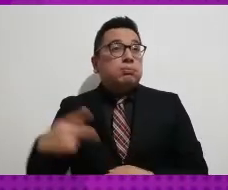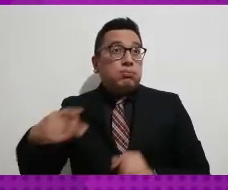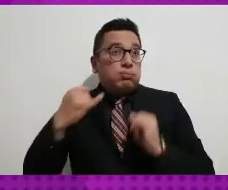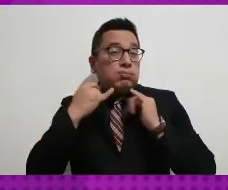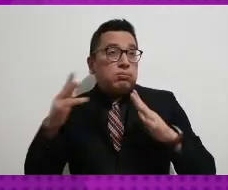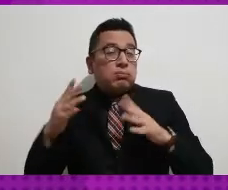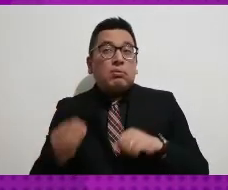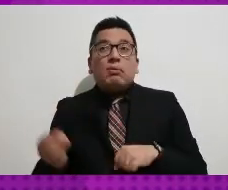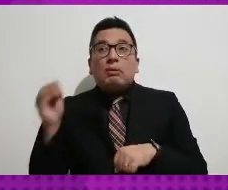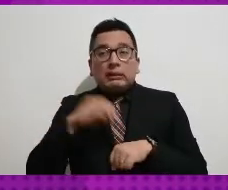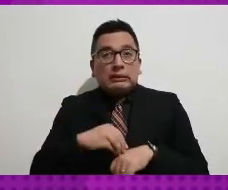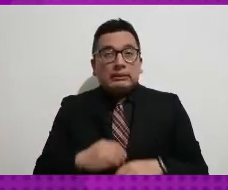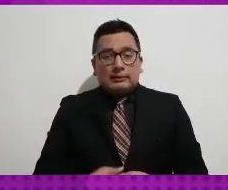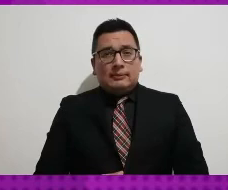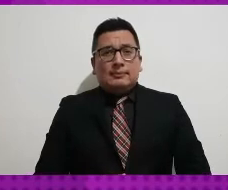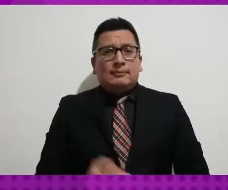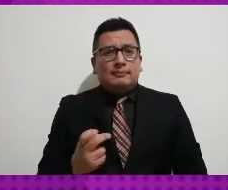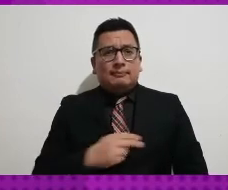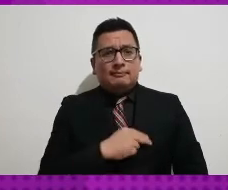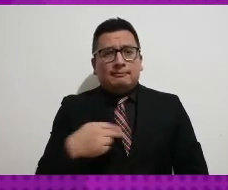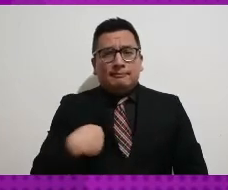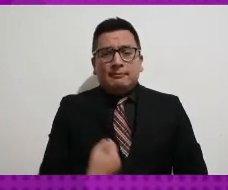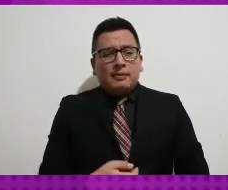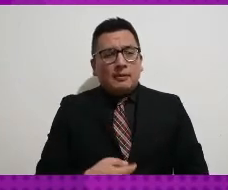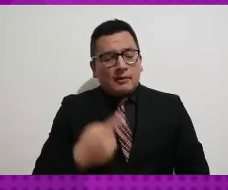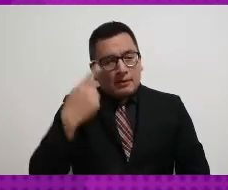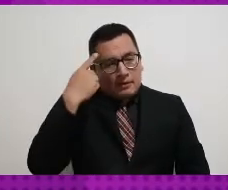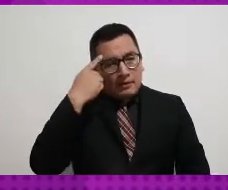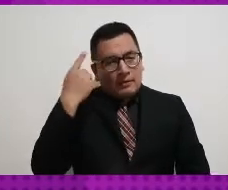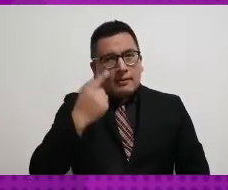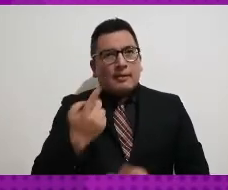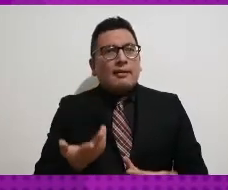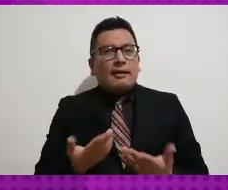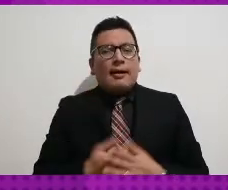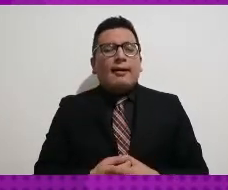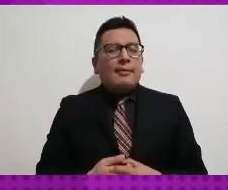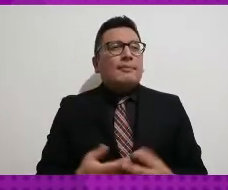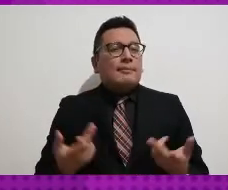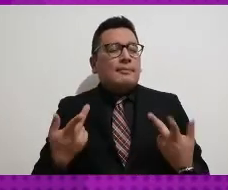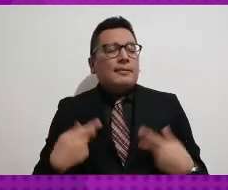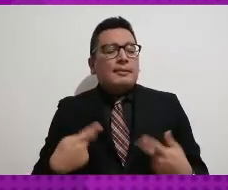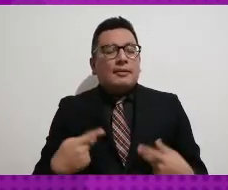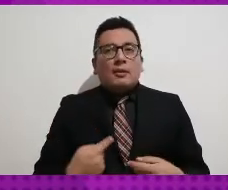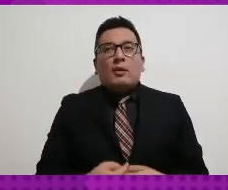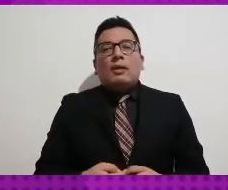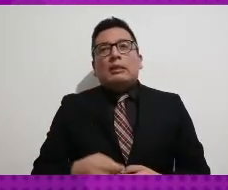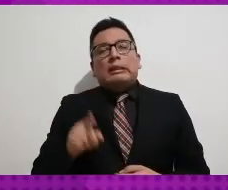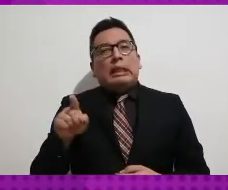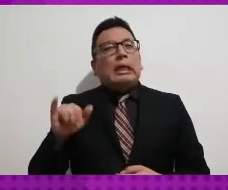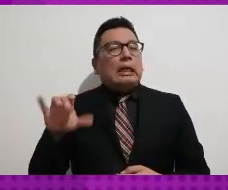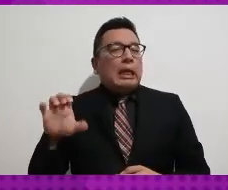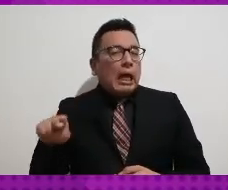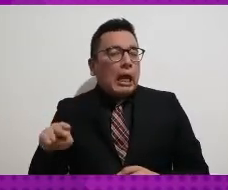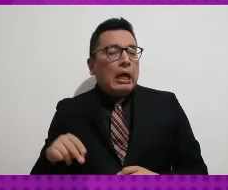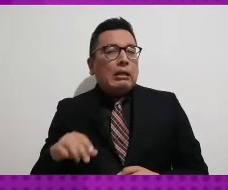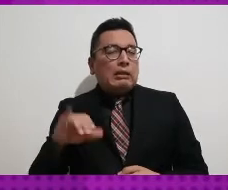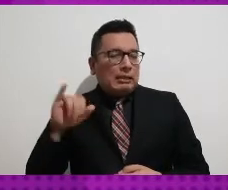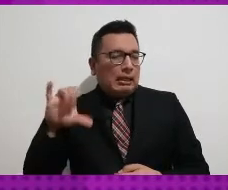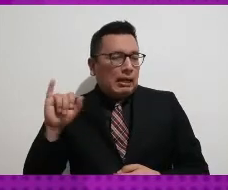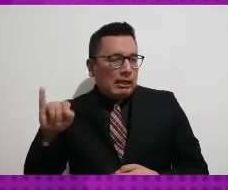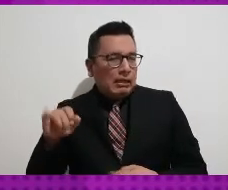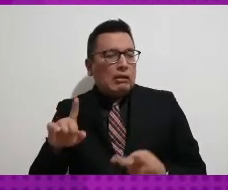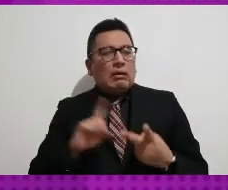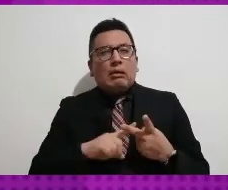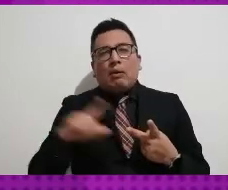caso la Secretaría de Fiscalización y la Secretaría de Salud abren la puerta a los ciudadanos para que puedan evaluar no solamente los servicios, sino